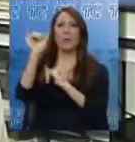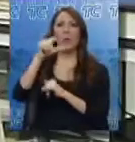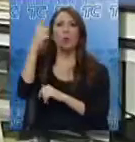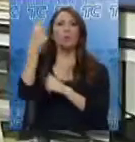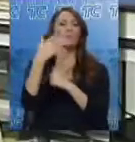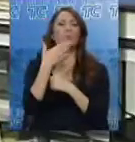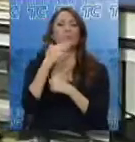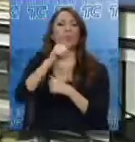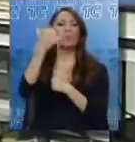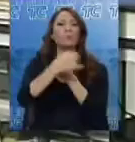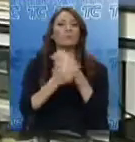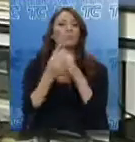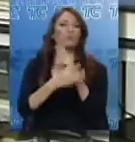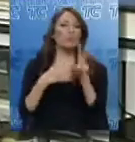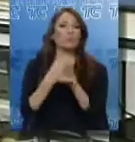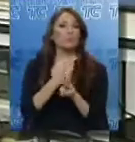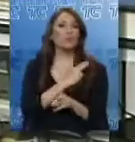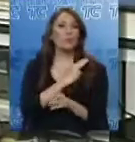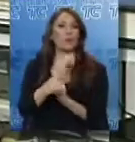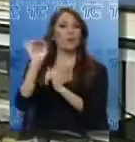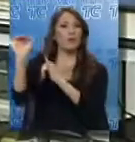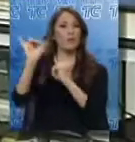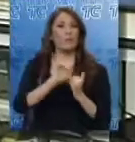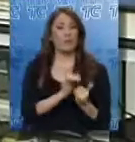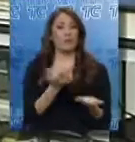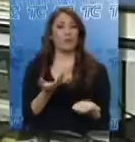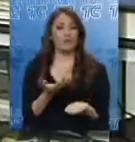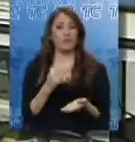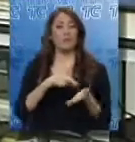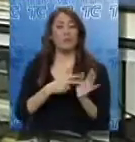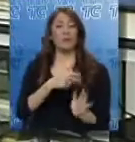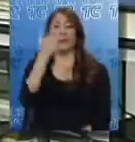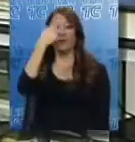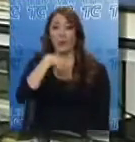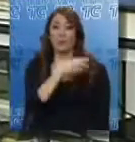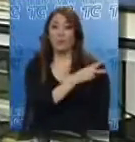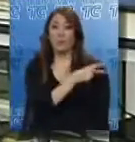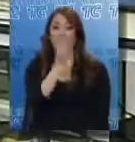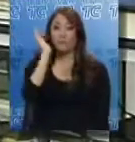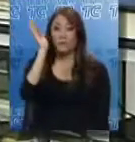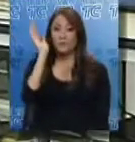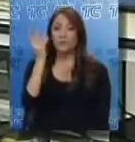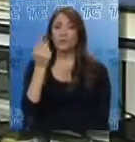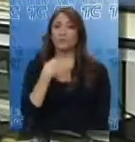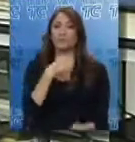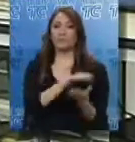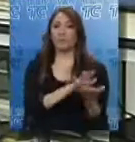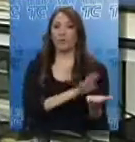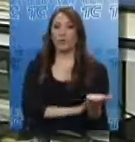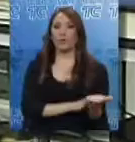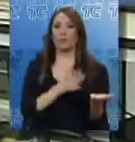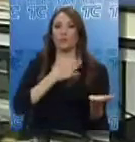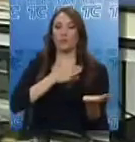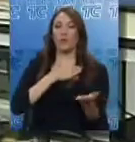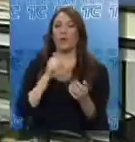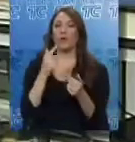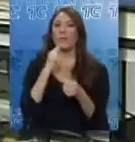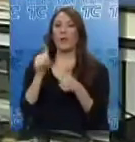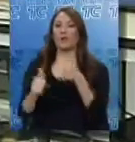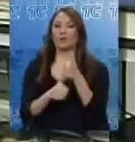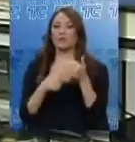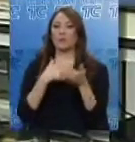lo que se llaman los proyectos multidisciplinarios, en donde los profesores proponen los proyectos, pero nosotros estamos como sus asistentes,